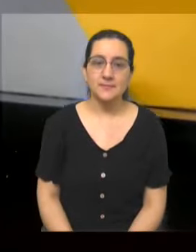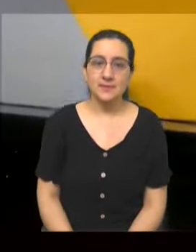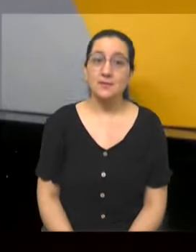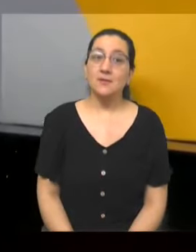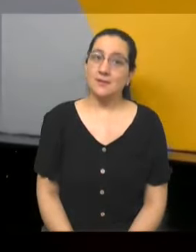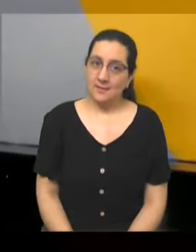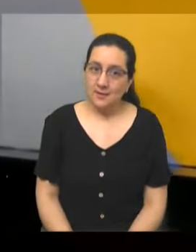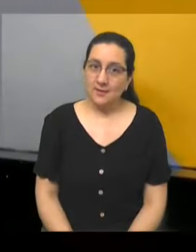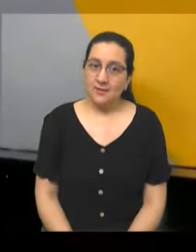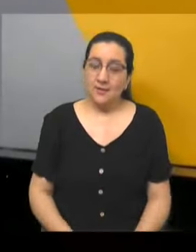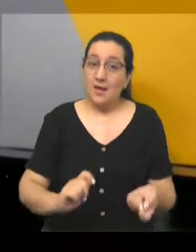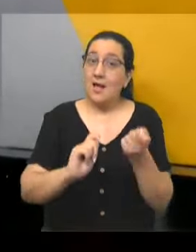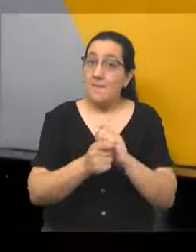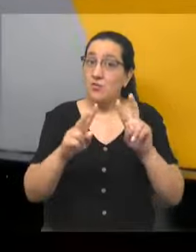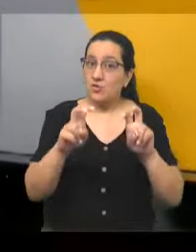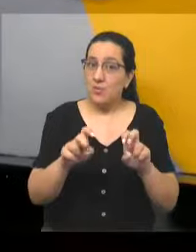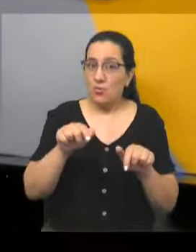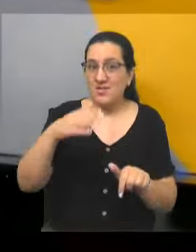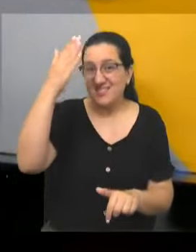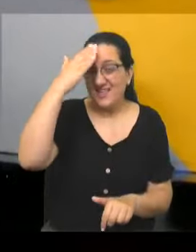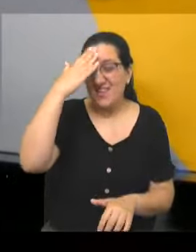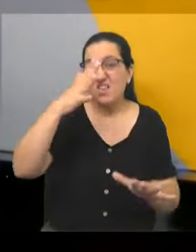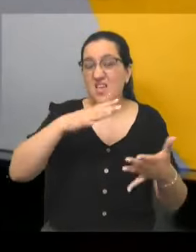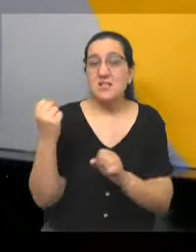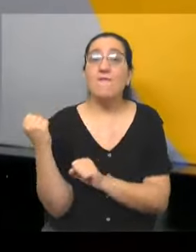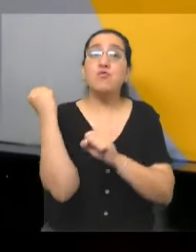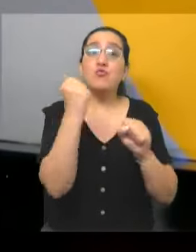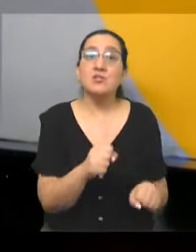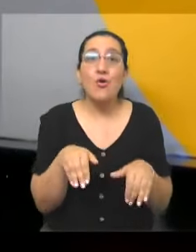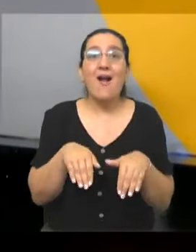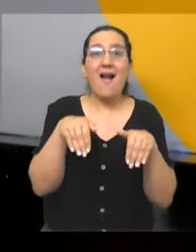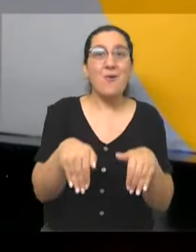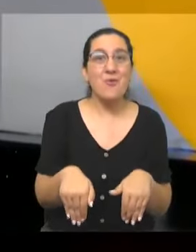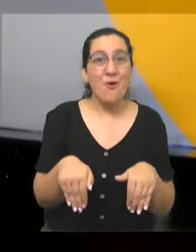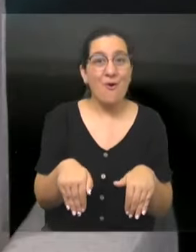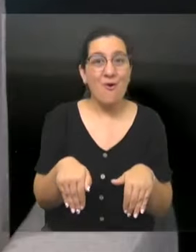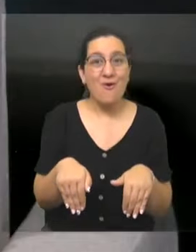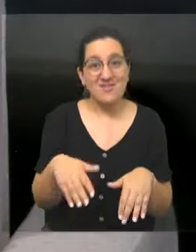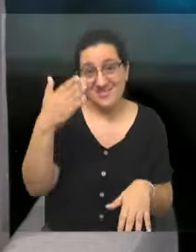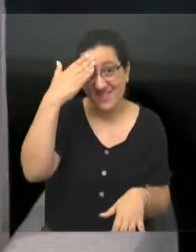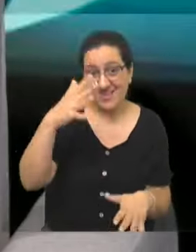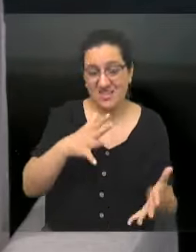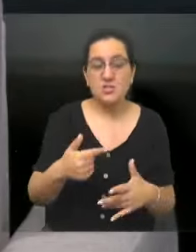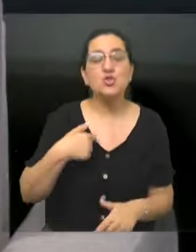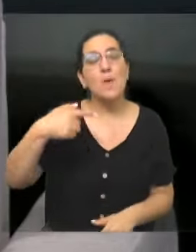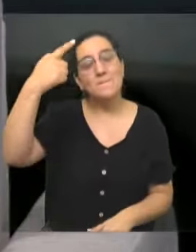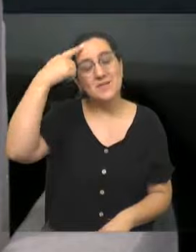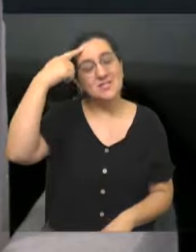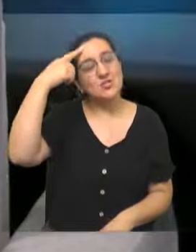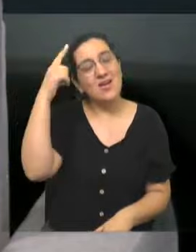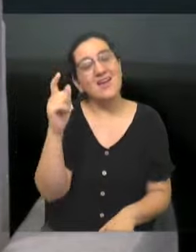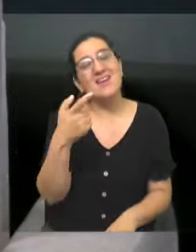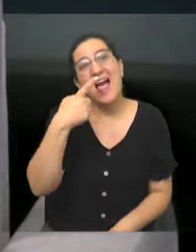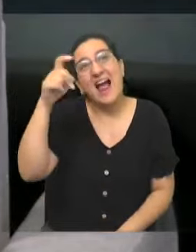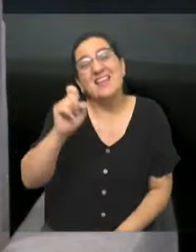Cambiando de tema... ¿Ustedes saben lo que es la Fundación Canguro? Sí, cuéntenme, porque cuéntenme, nos has... Y bueno, yo pienso enseguida en alguien abrazando